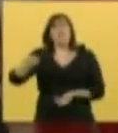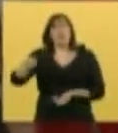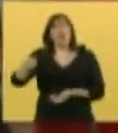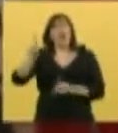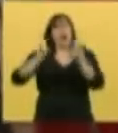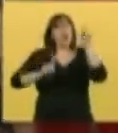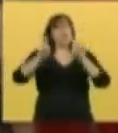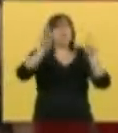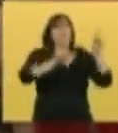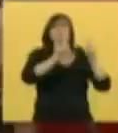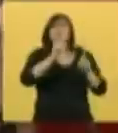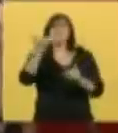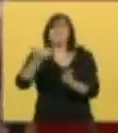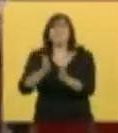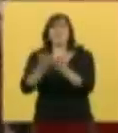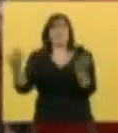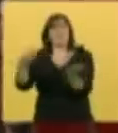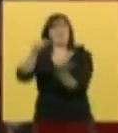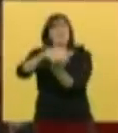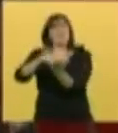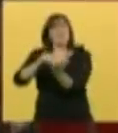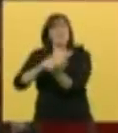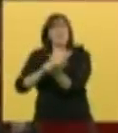eso, porque claro,